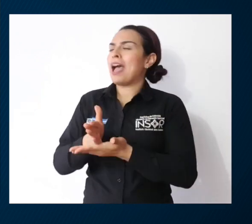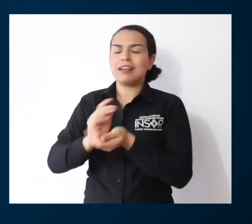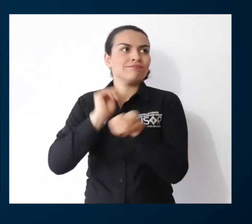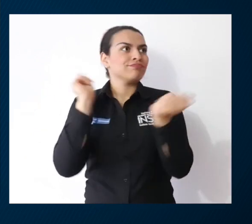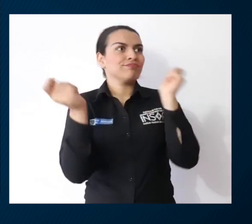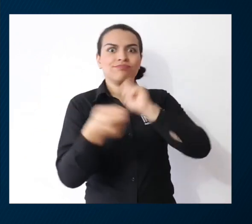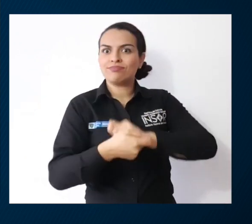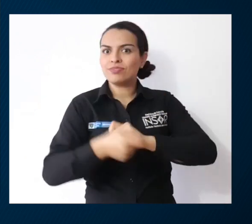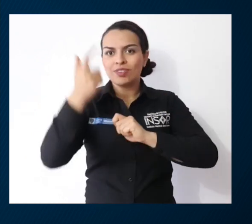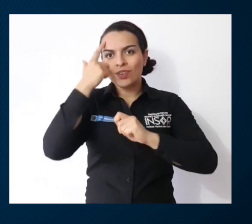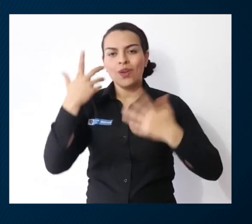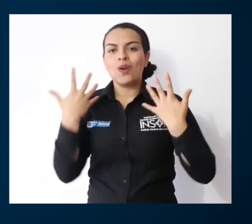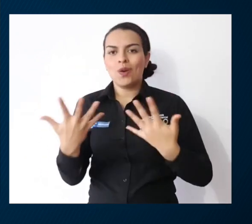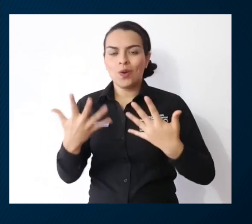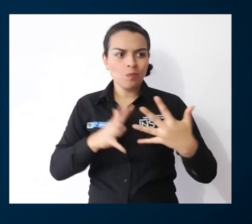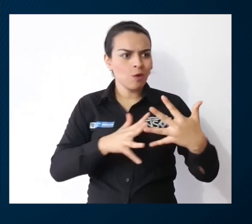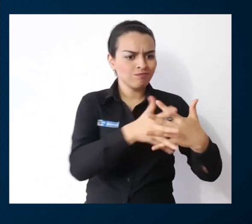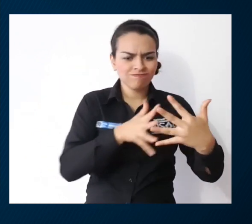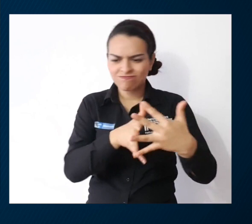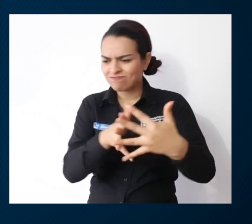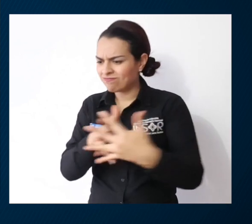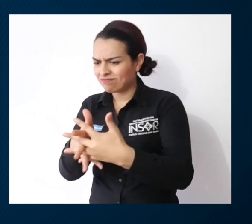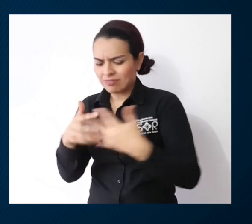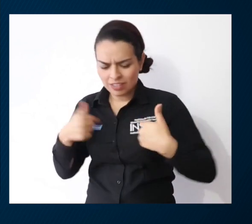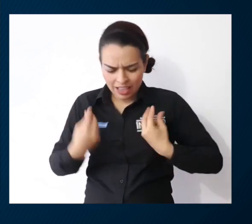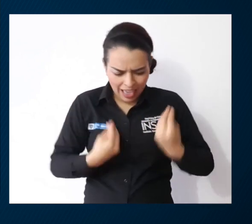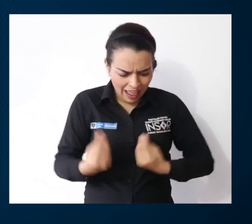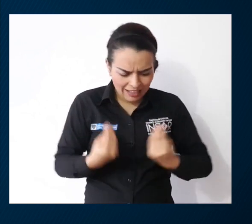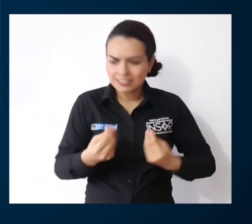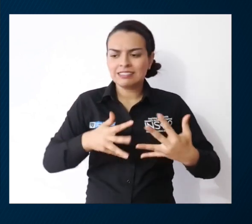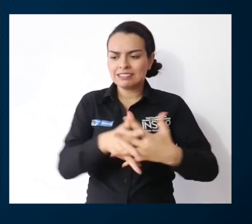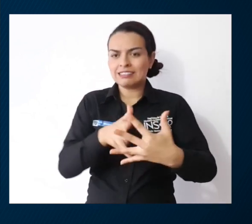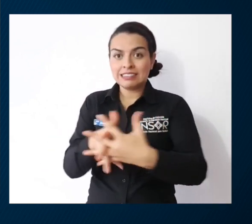mañana hemos tenido que ajustar el quehacer y la forma de hacer las cosas.